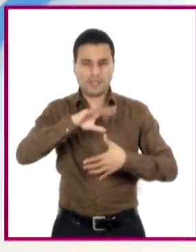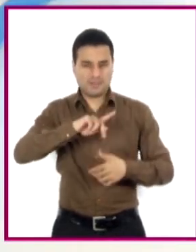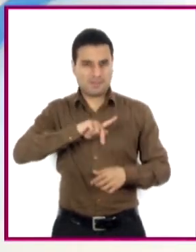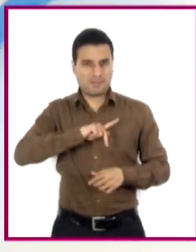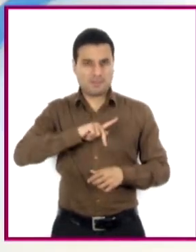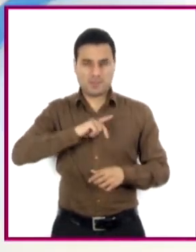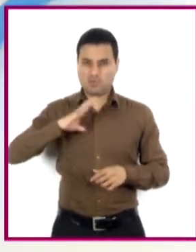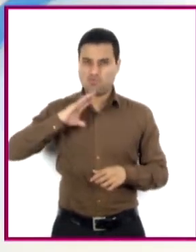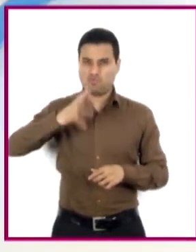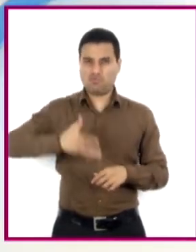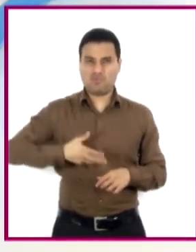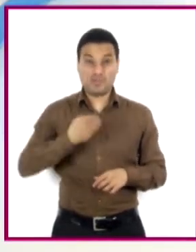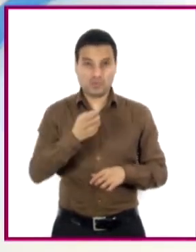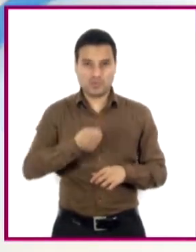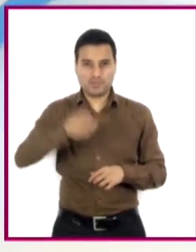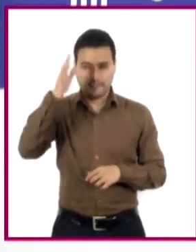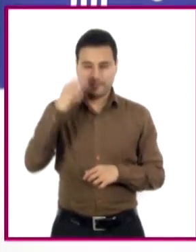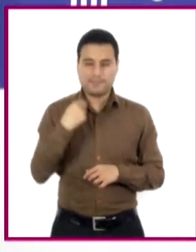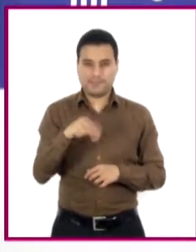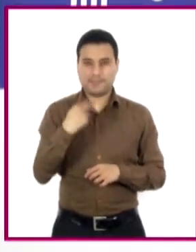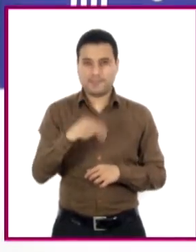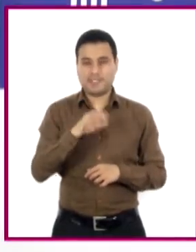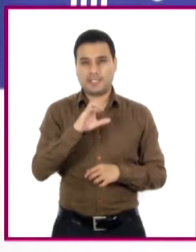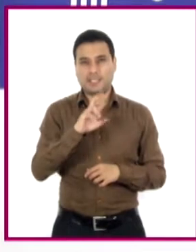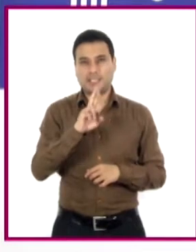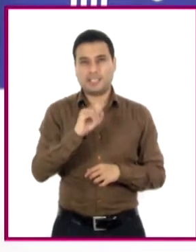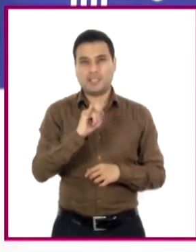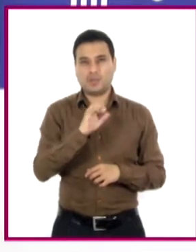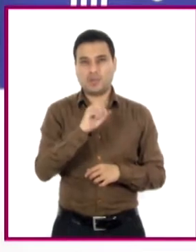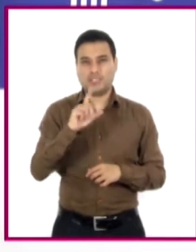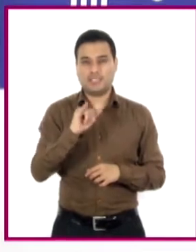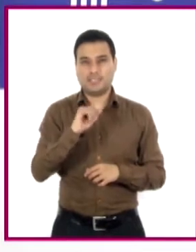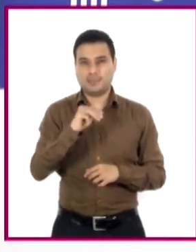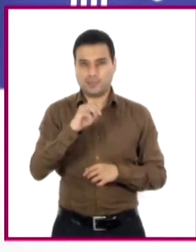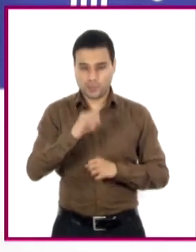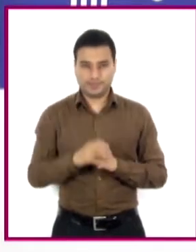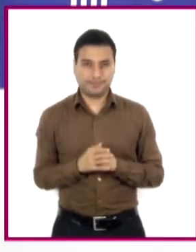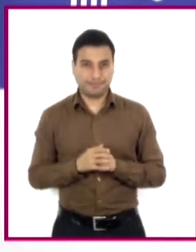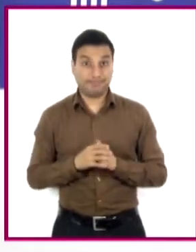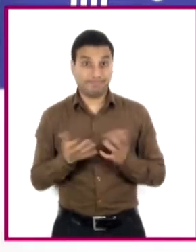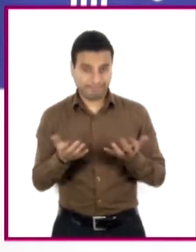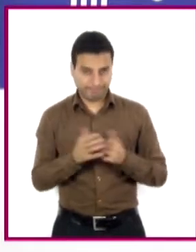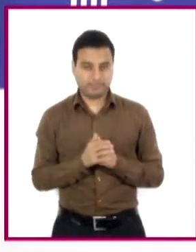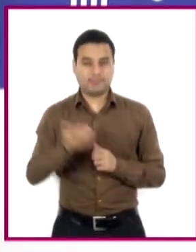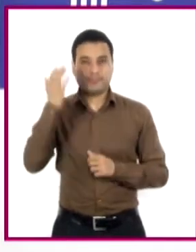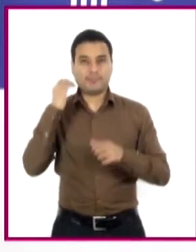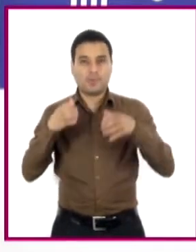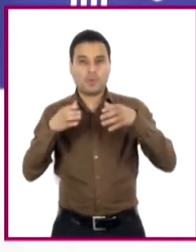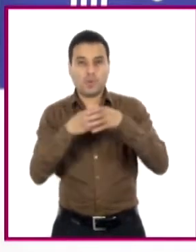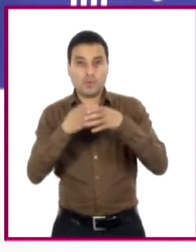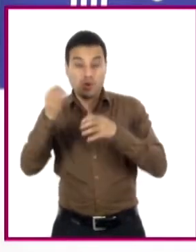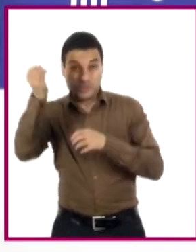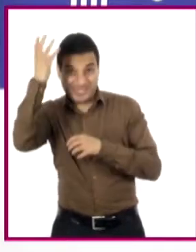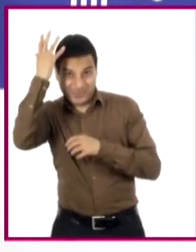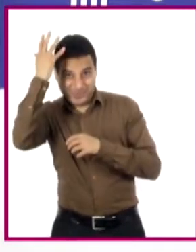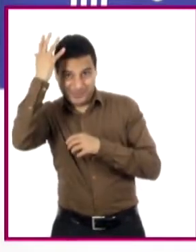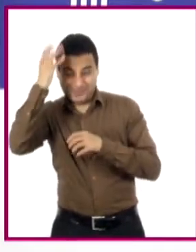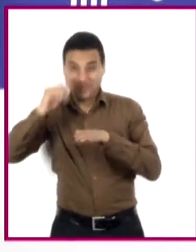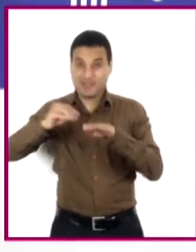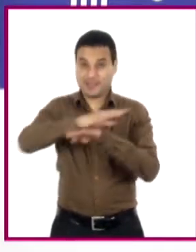que se llamó criollismo. Influenciados por la Ilustración, la independencia de las 13